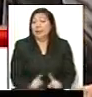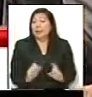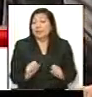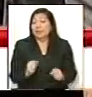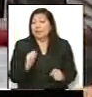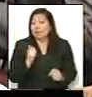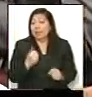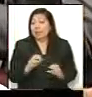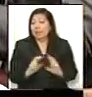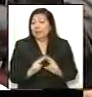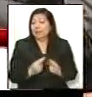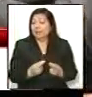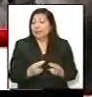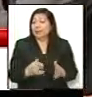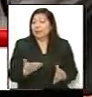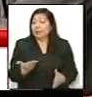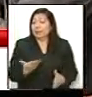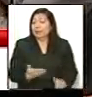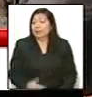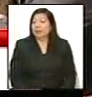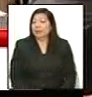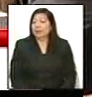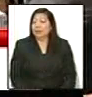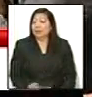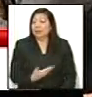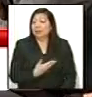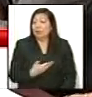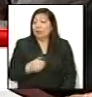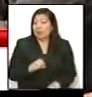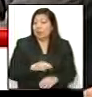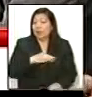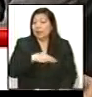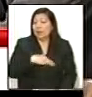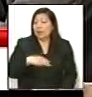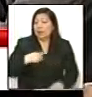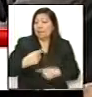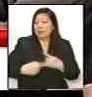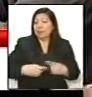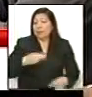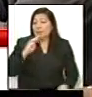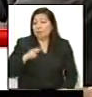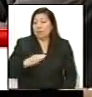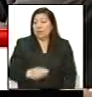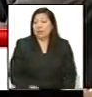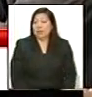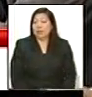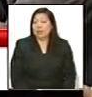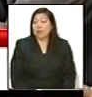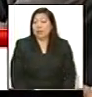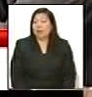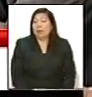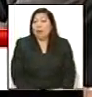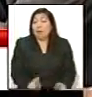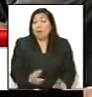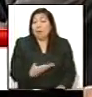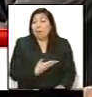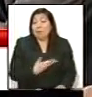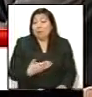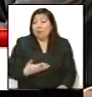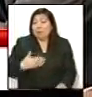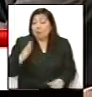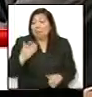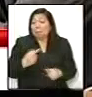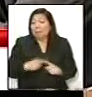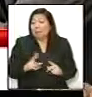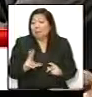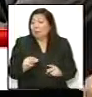todas maneras va a haber sesión, sí pediría que si se va a citar al presidente del Consejo de Ministros sea el próximo martes. Porque mañana, ojalá, el presidente podría levantar, pero